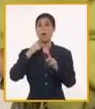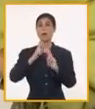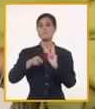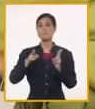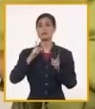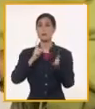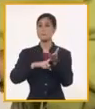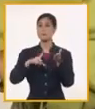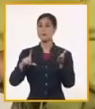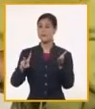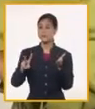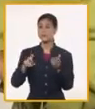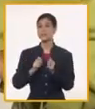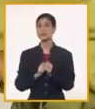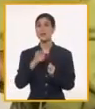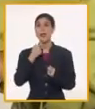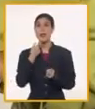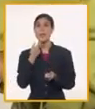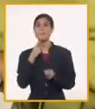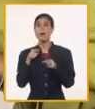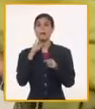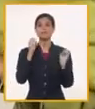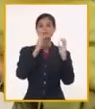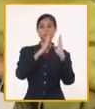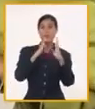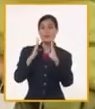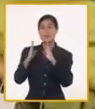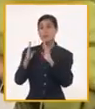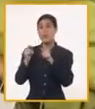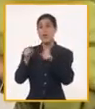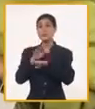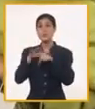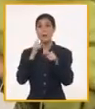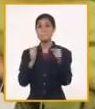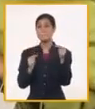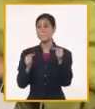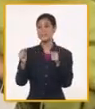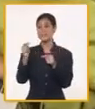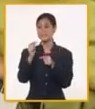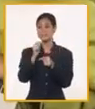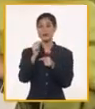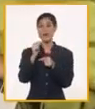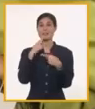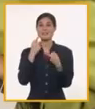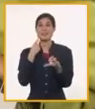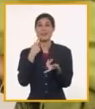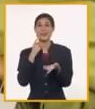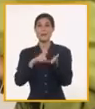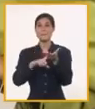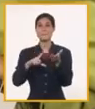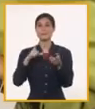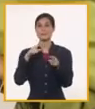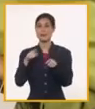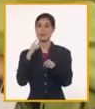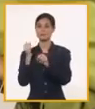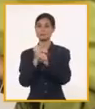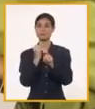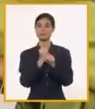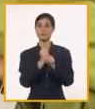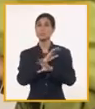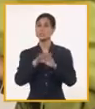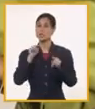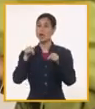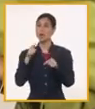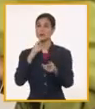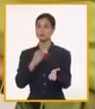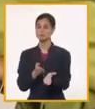de organización, que es, digamos, el corazón del trabajo del partido. Con ese tema seguimos hoy en persona con